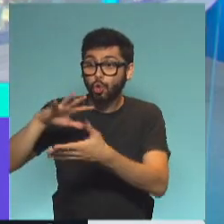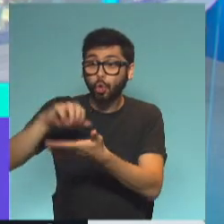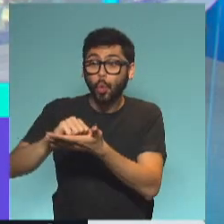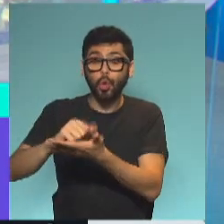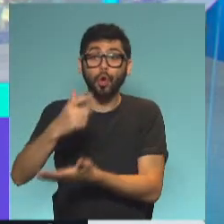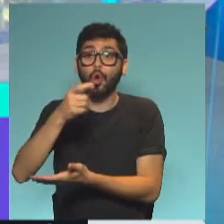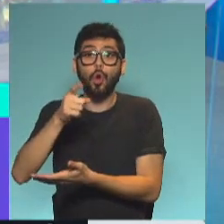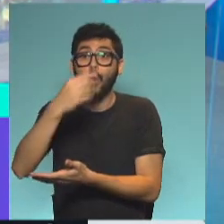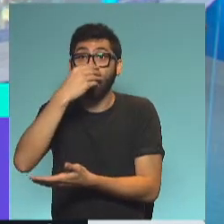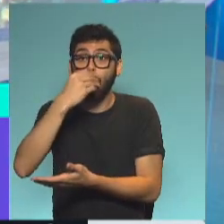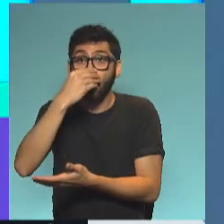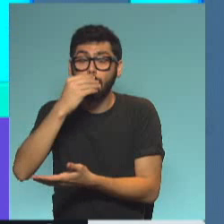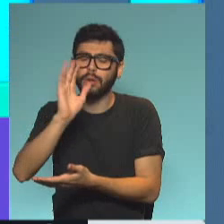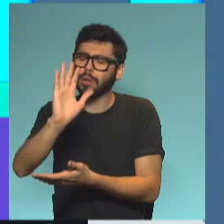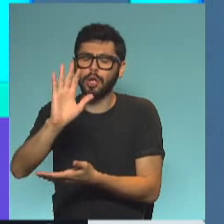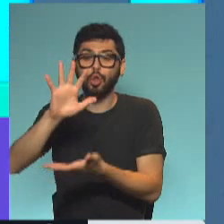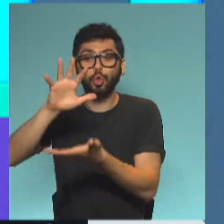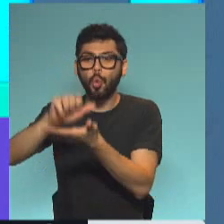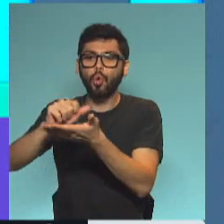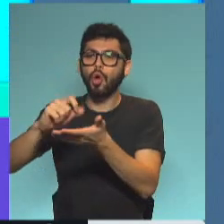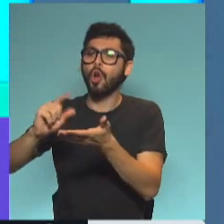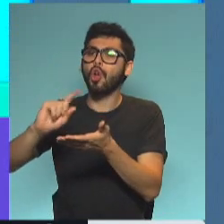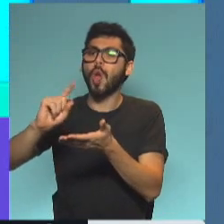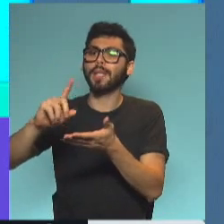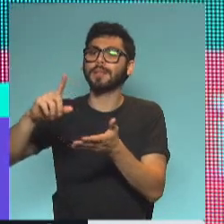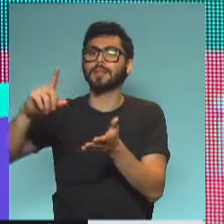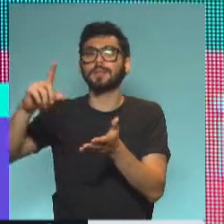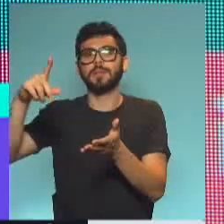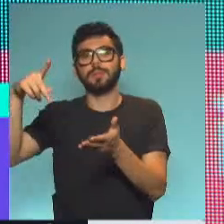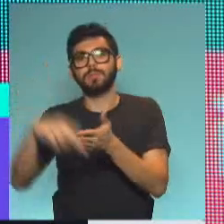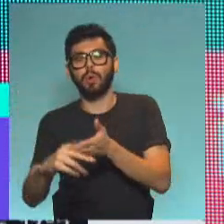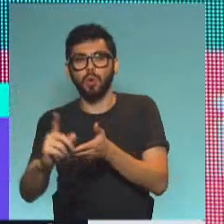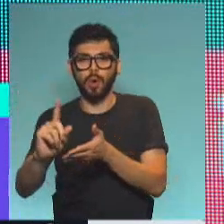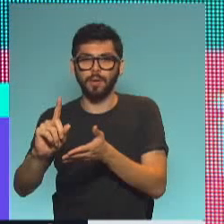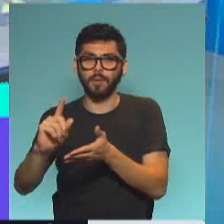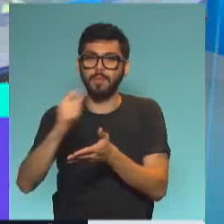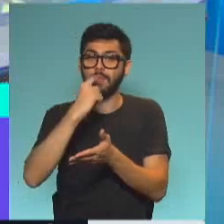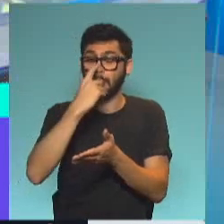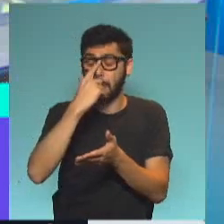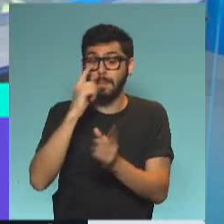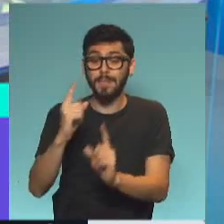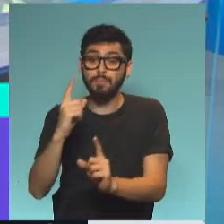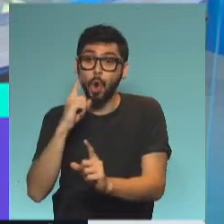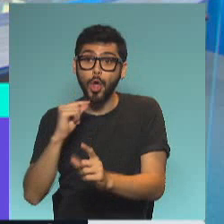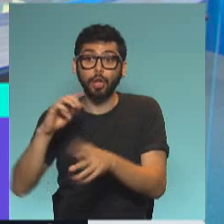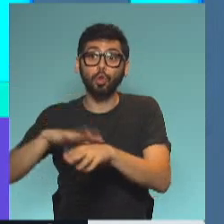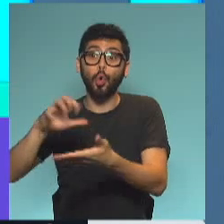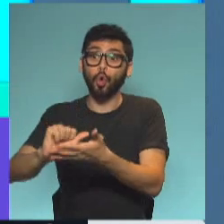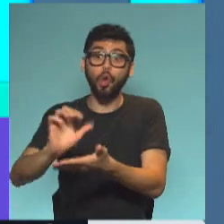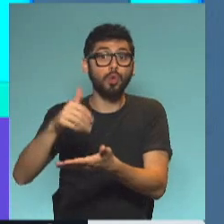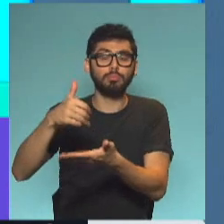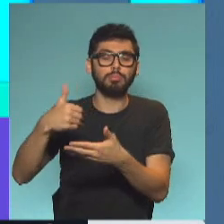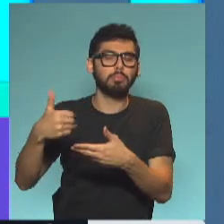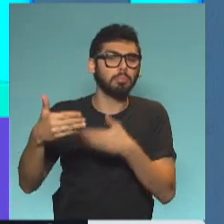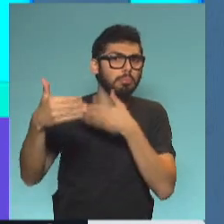muy importante si ese turno no vence es de si va a haber vacunas antigripales y uno no se la da el directamente es fácil para esa farmacia